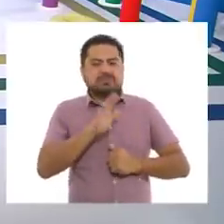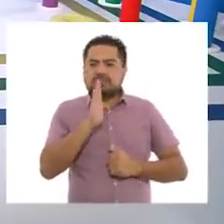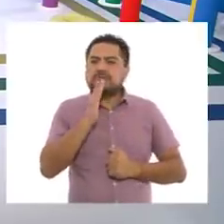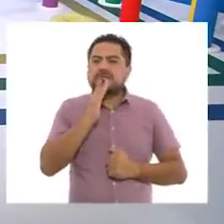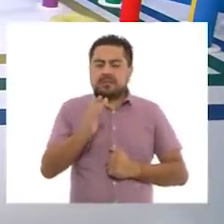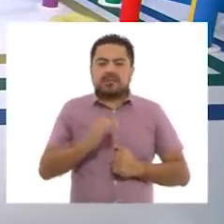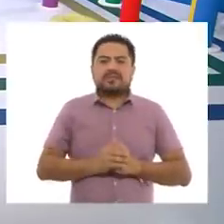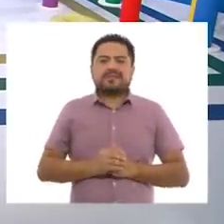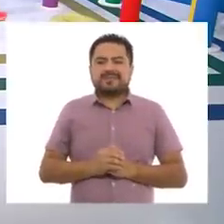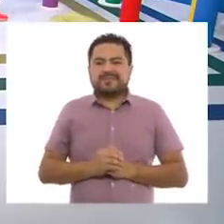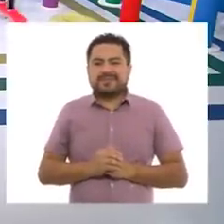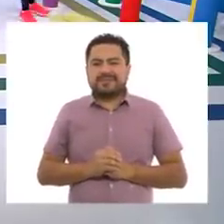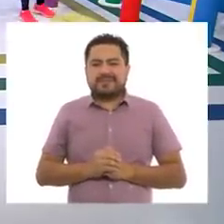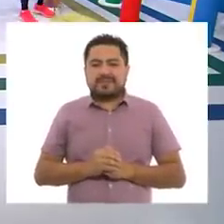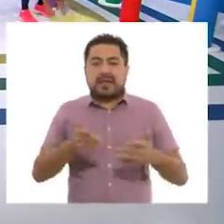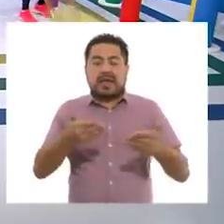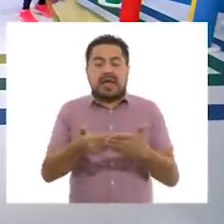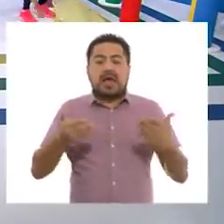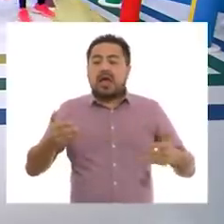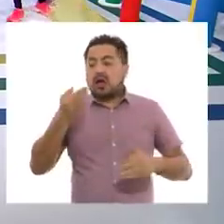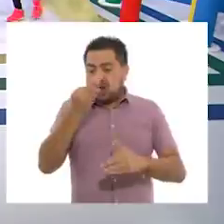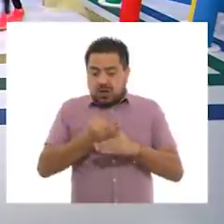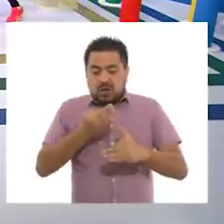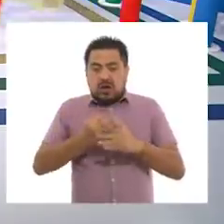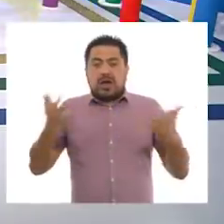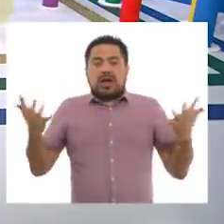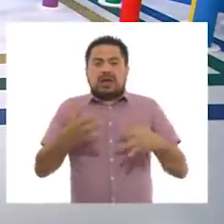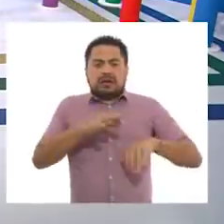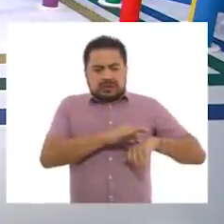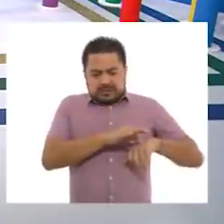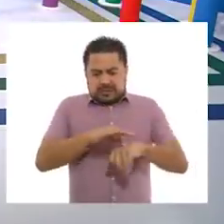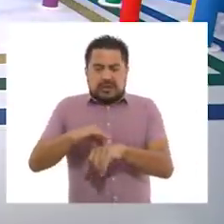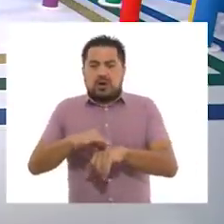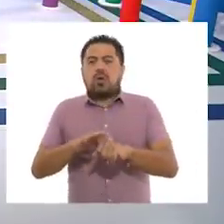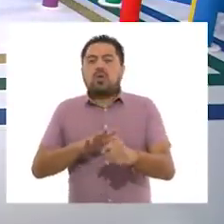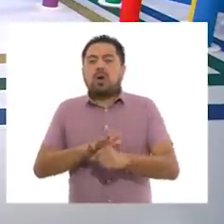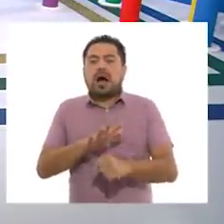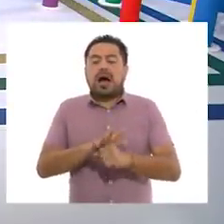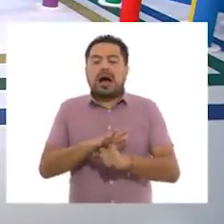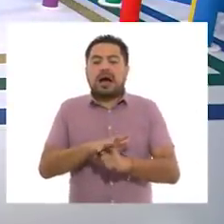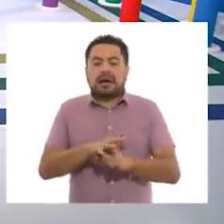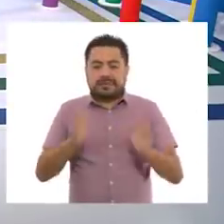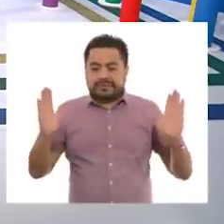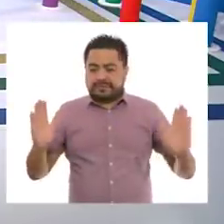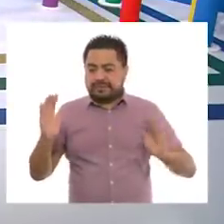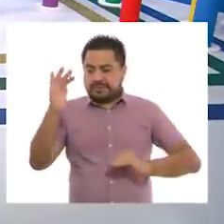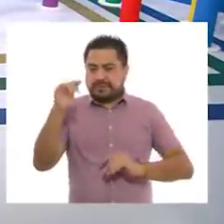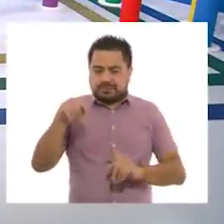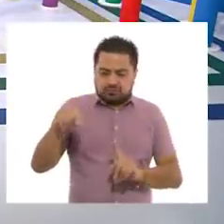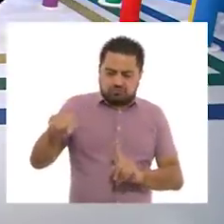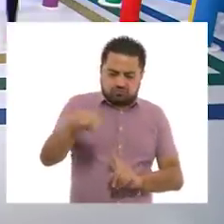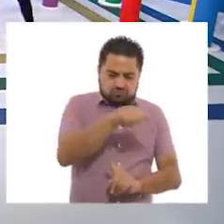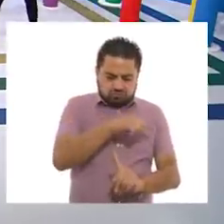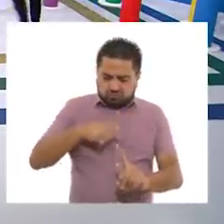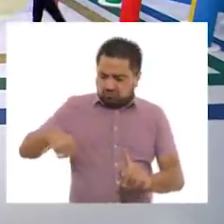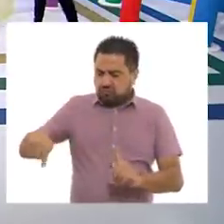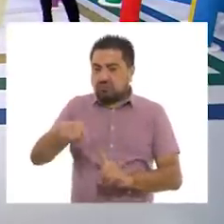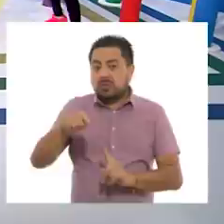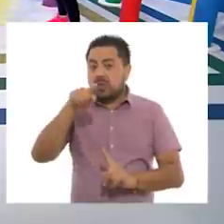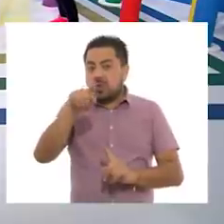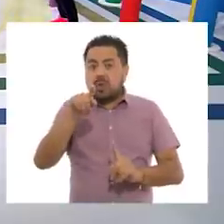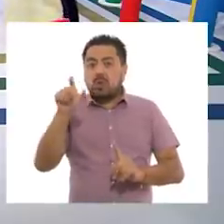Bien. Ahora vamos a hacer un recorrido alrededor del cuadrado. Pero cada vez que tú